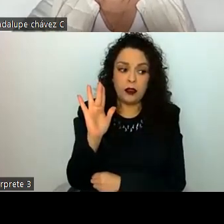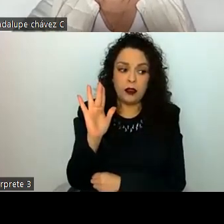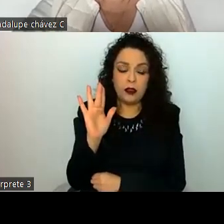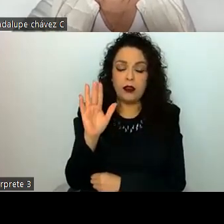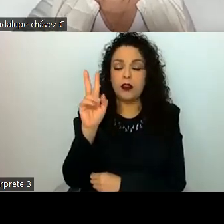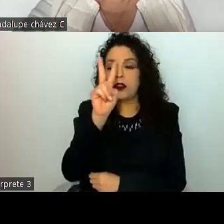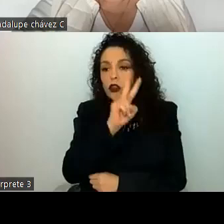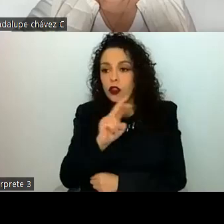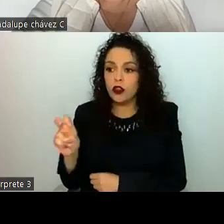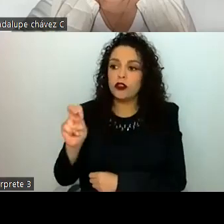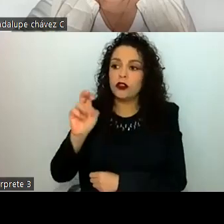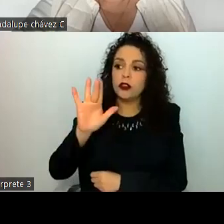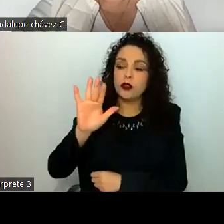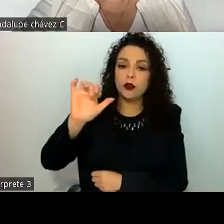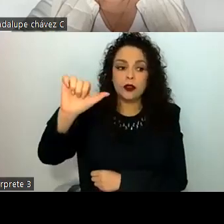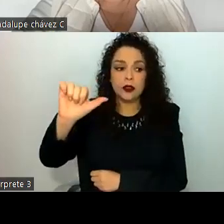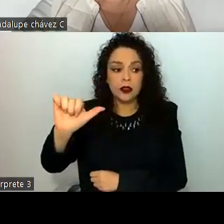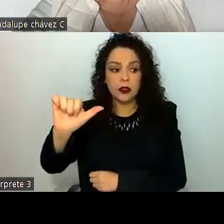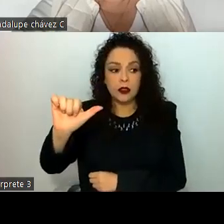256